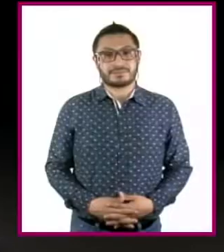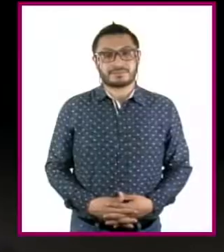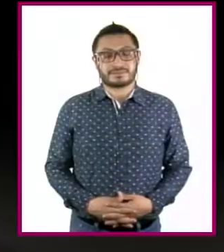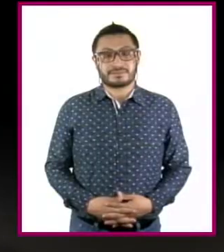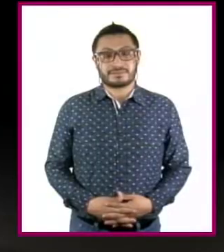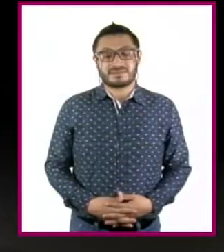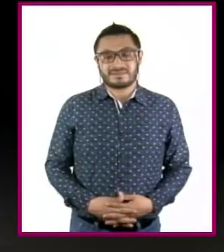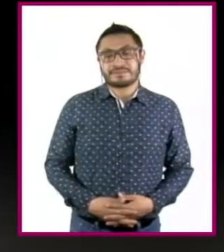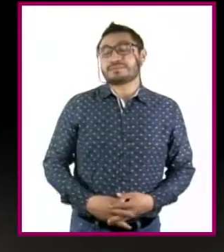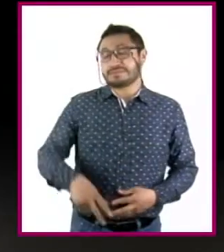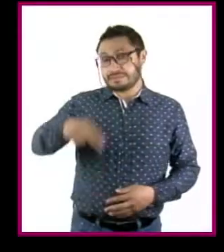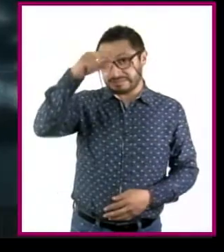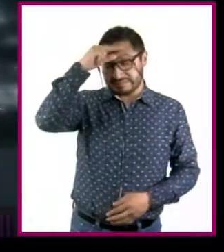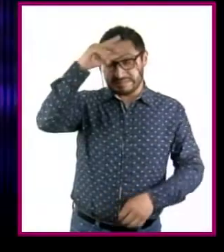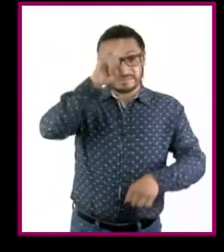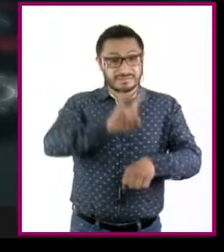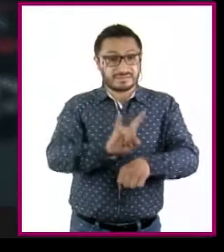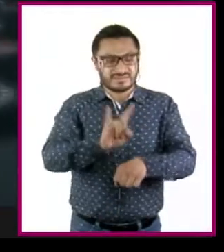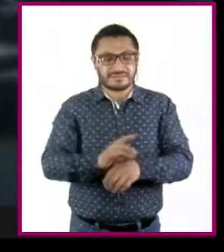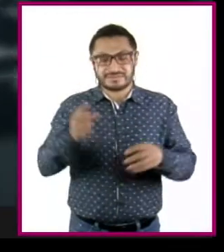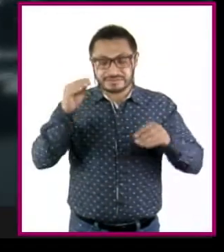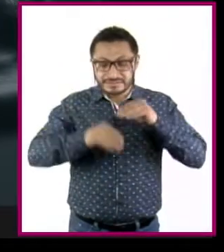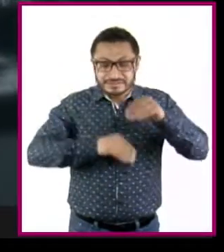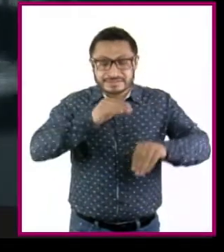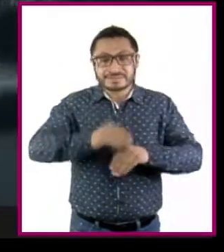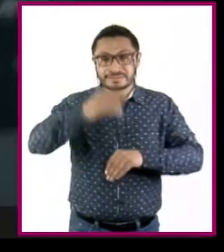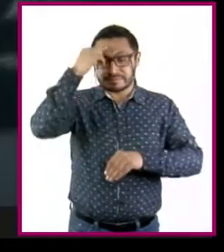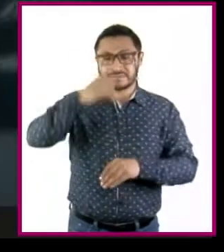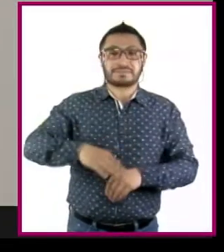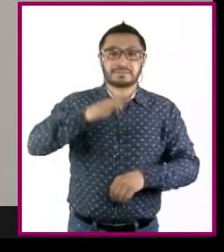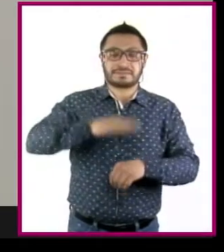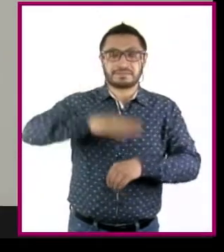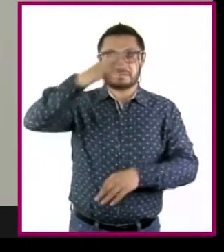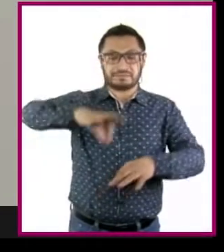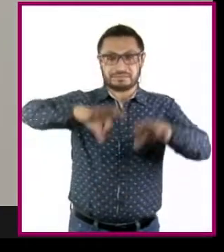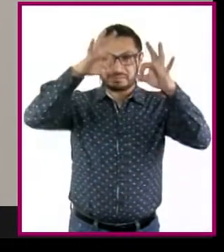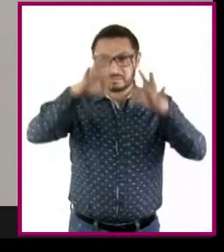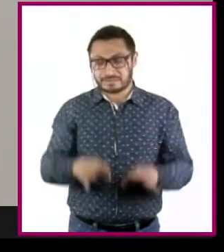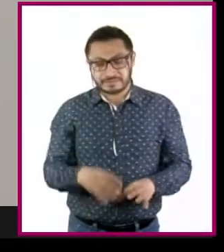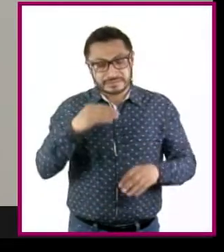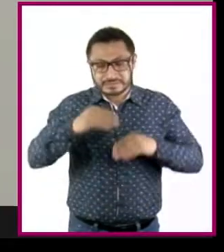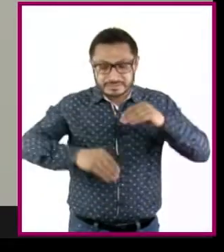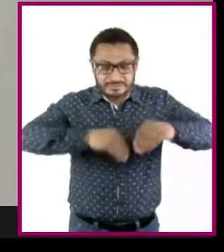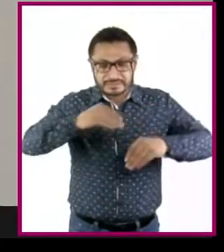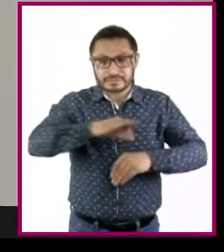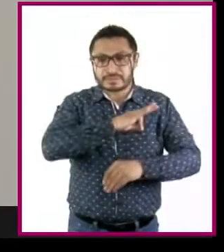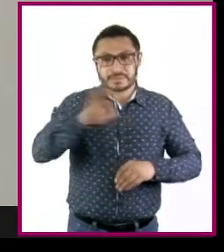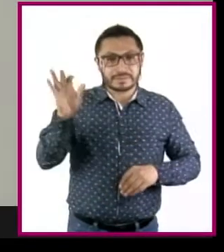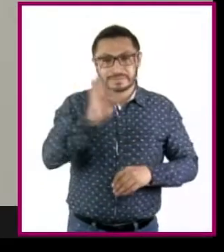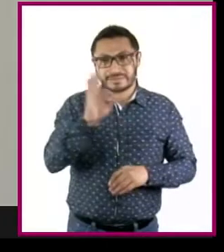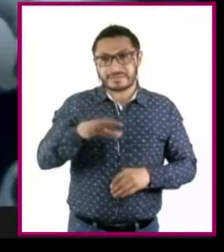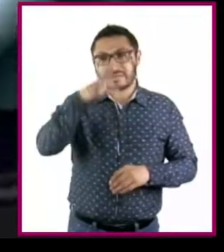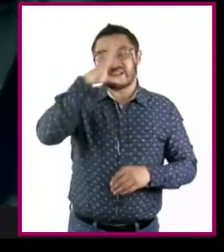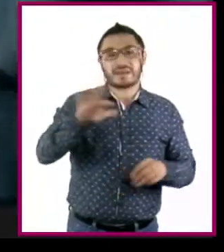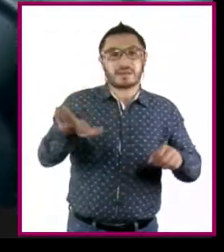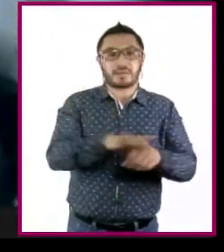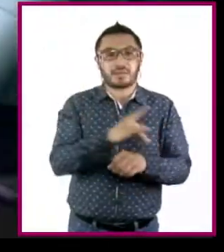Teóricamente, las inteligencias artificiales están diseñadas para hacer más eficientes los procesos que pueden entorpecer por causa del error